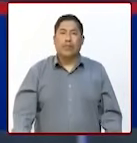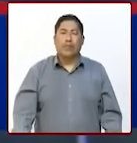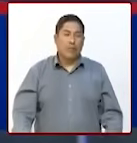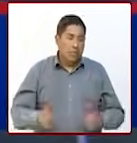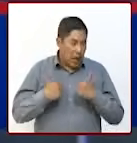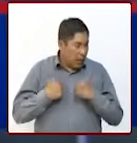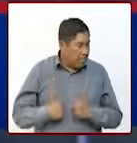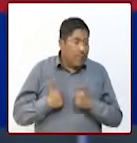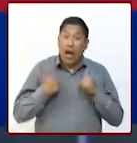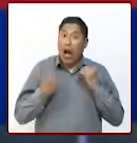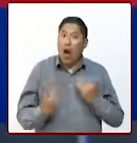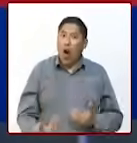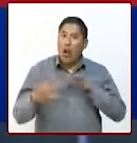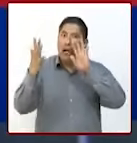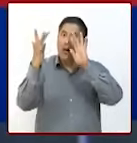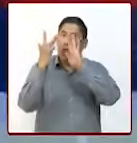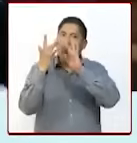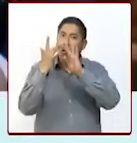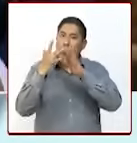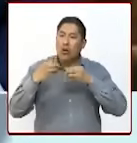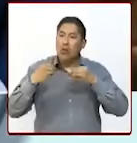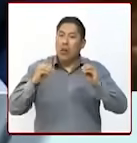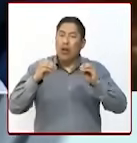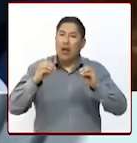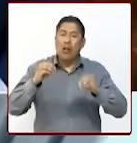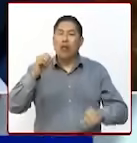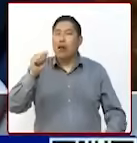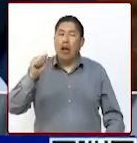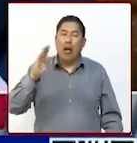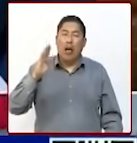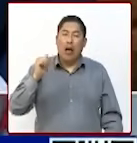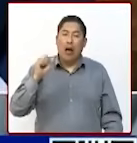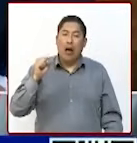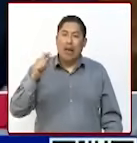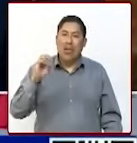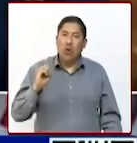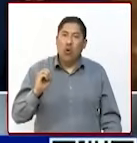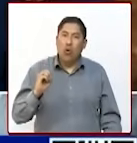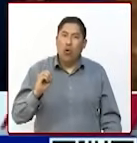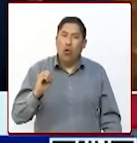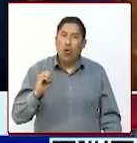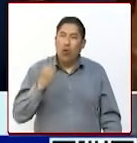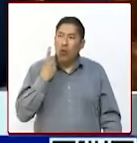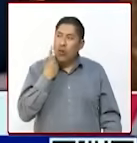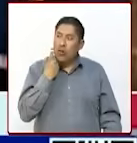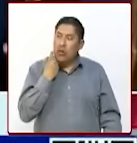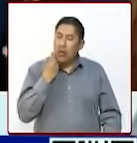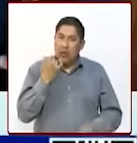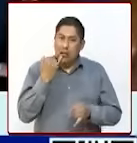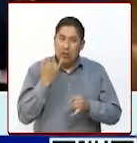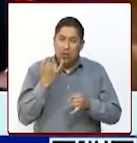Muy bien, nos vamos en vivo ahora hasta el Mercado Abasto. Cristian Guzmán, últimas horas para las compras.